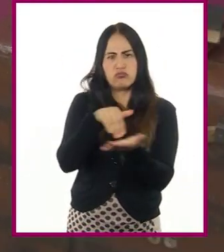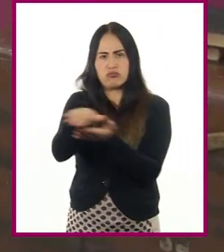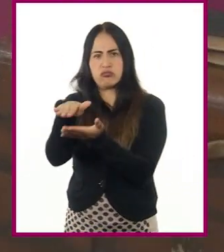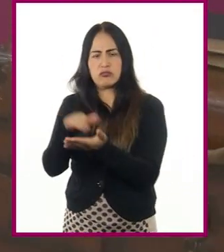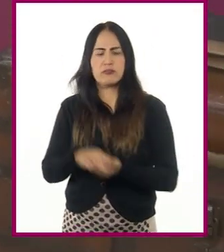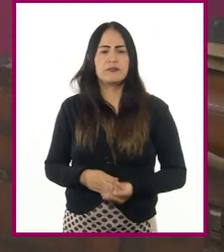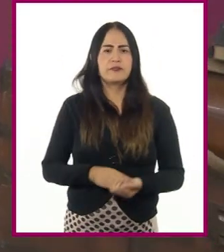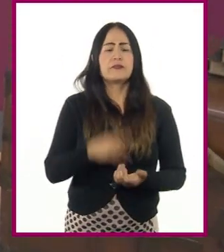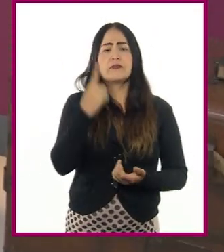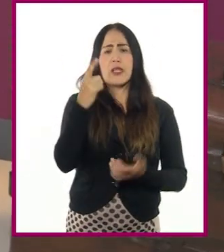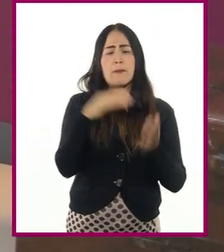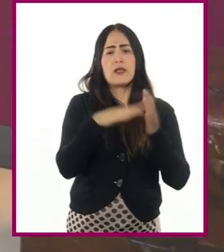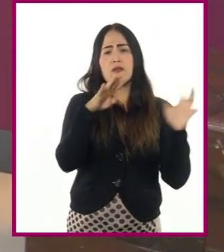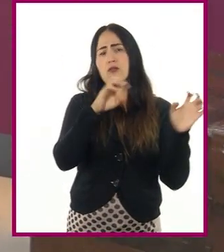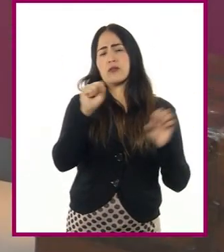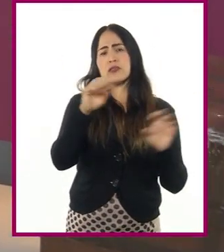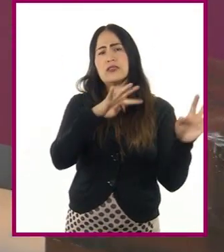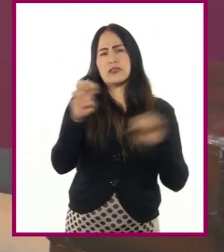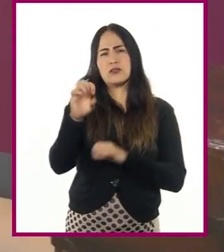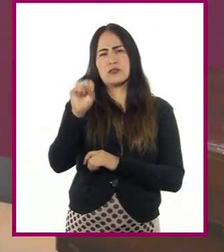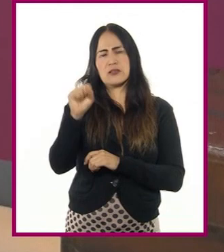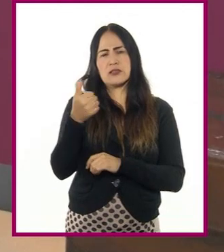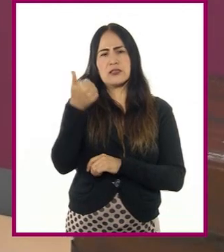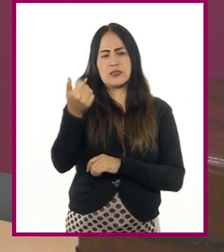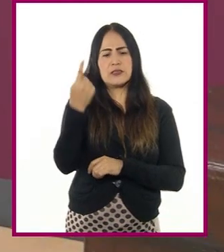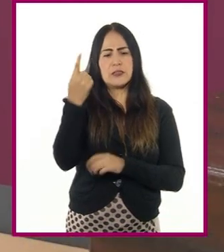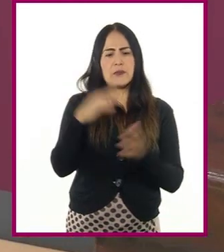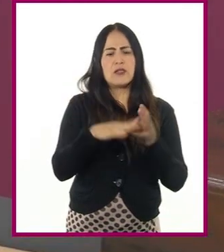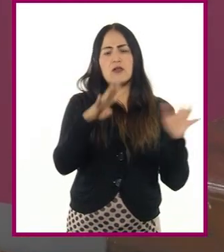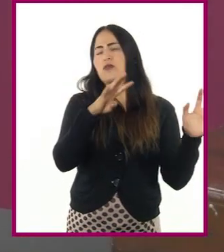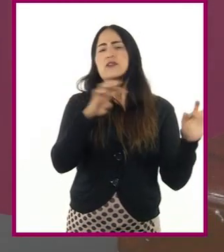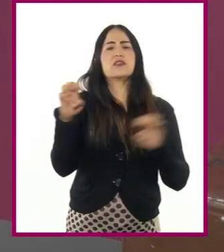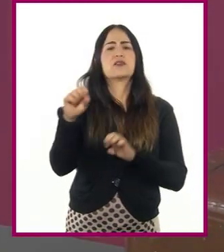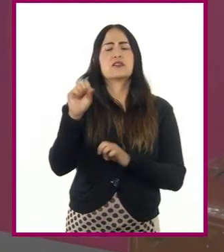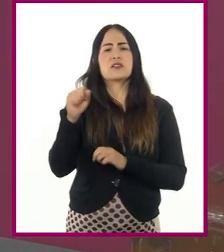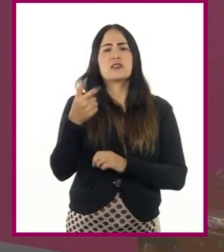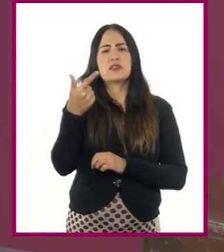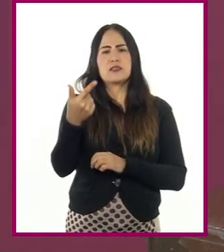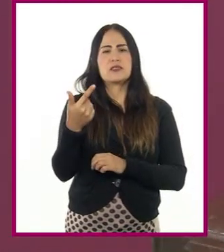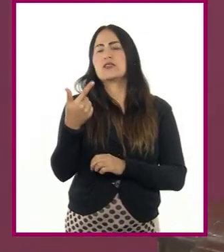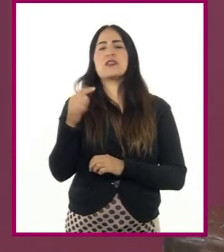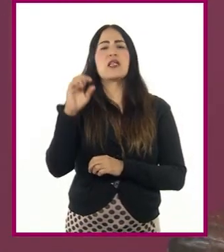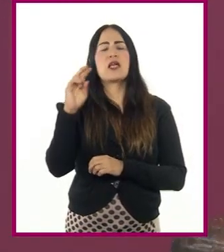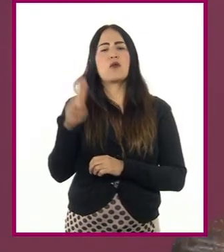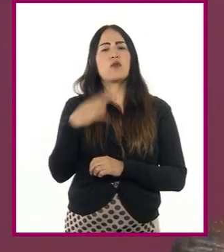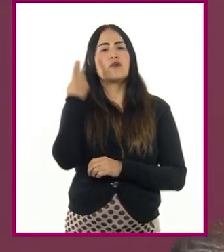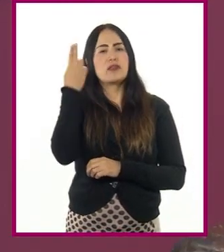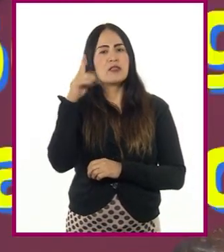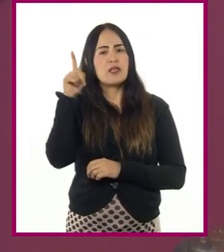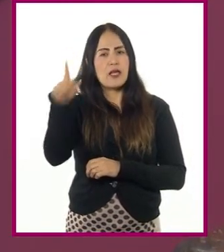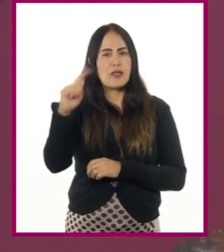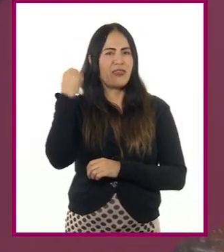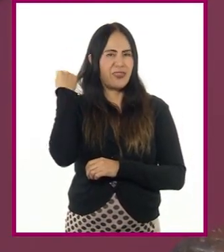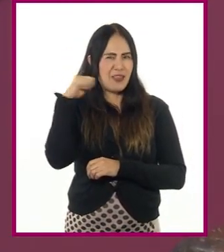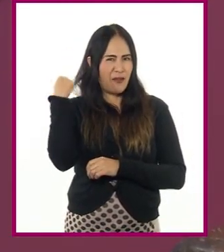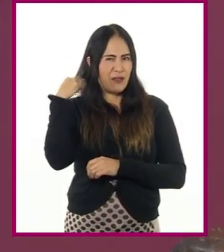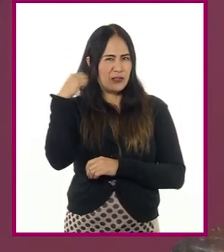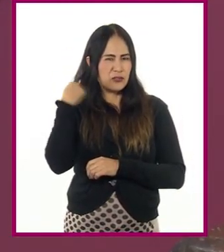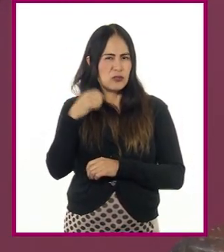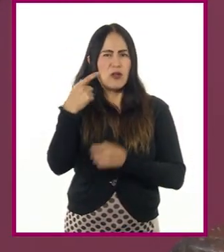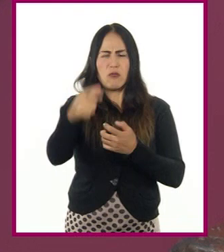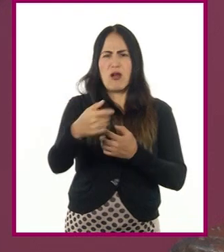Entre 1966 y 1967, en la Universidad Juárez de Tabasco, protestaron por la